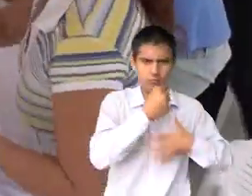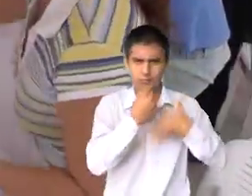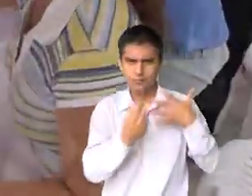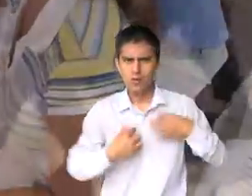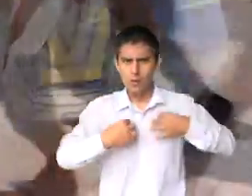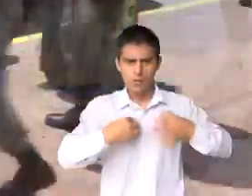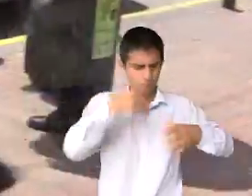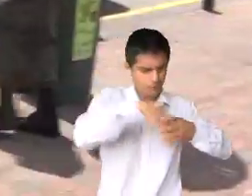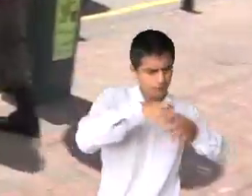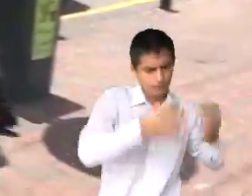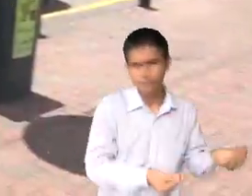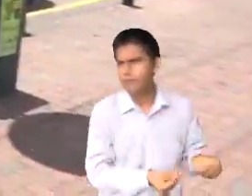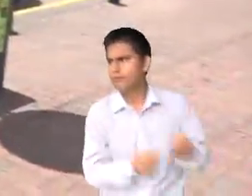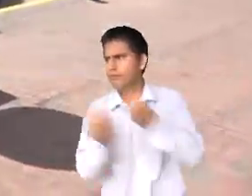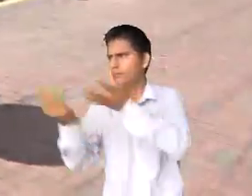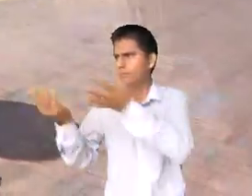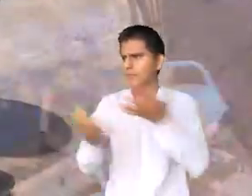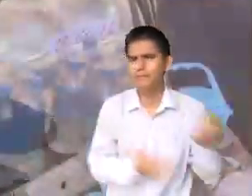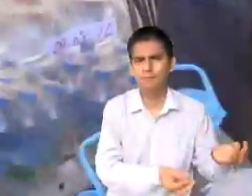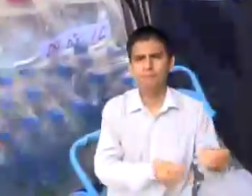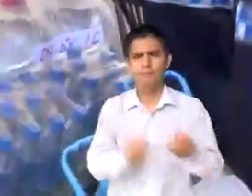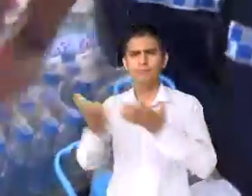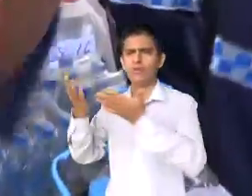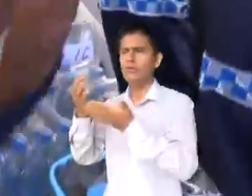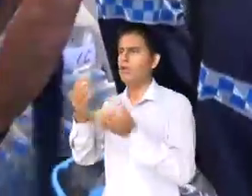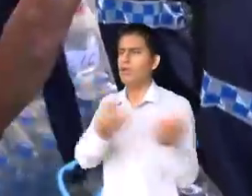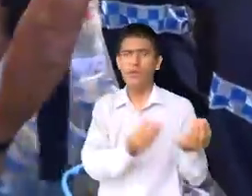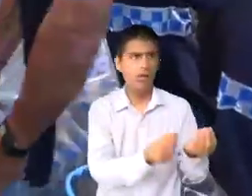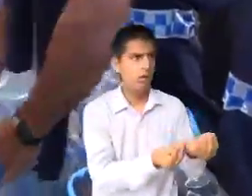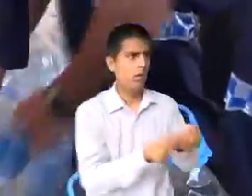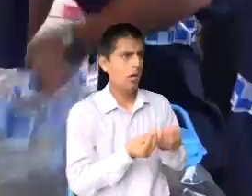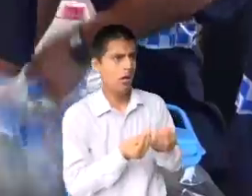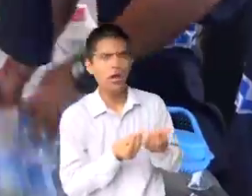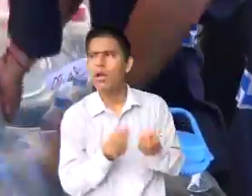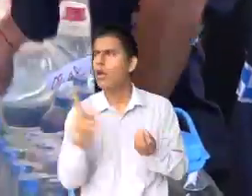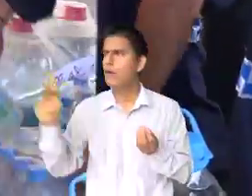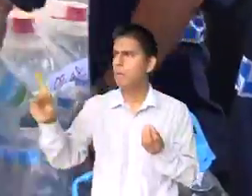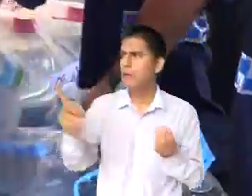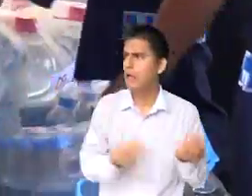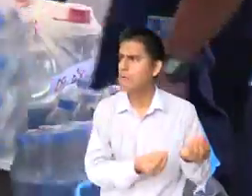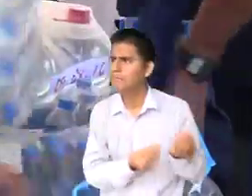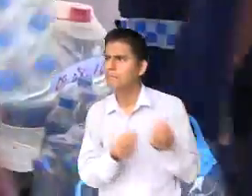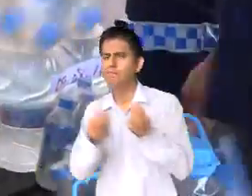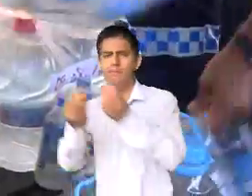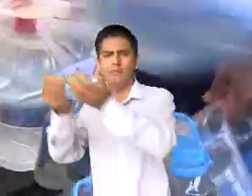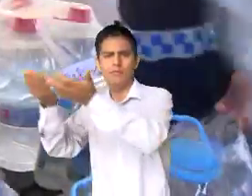de solucionar en algo los problemas de alimentación y la falta de agua en el lugar del siniestro.